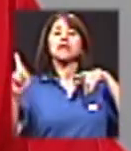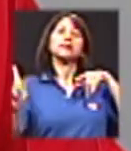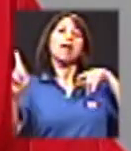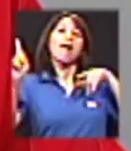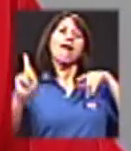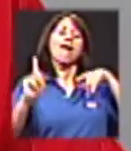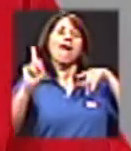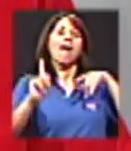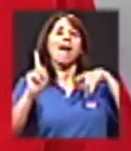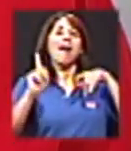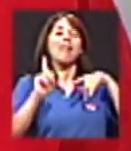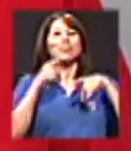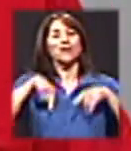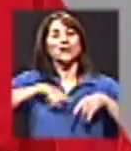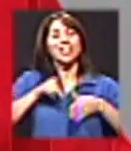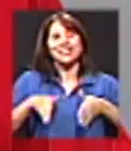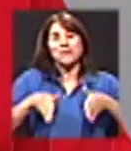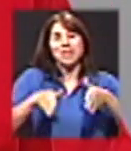calle.